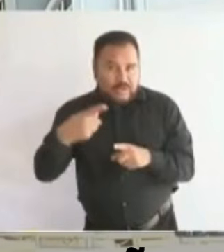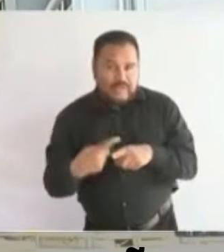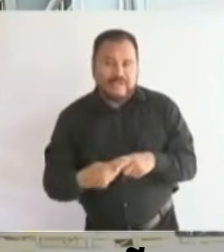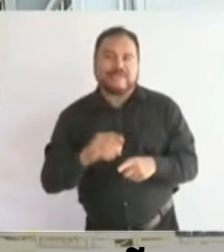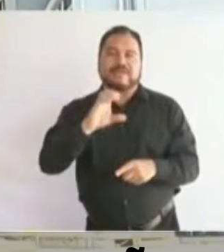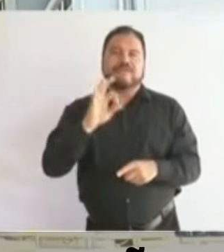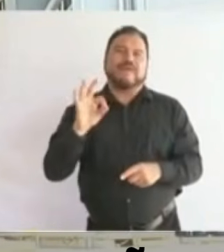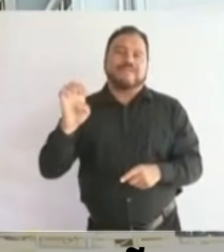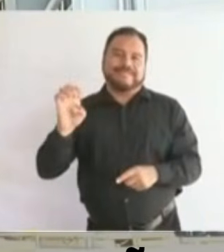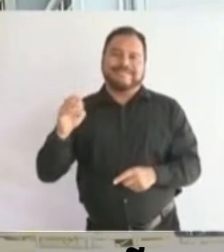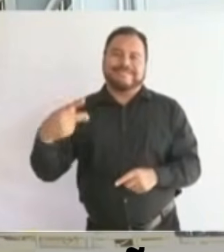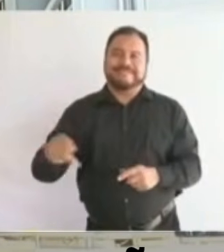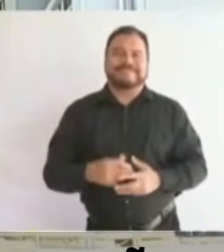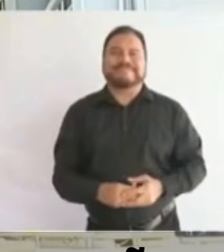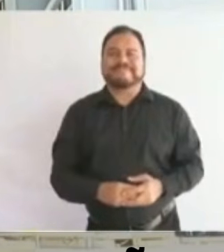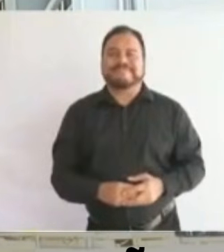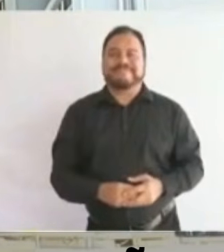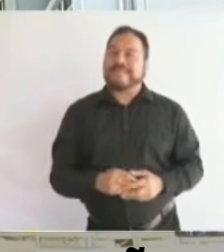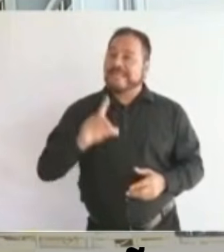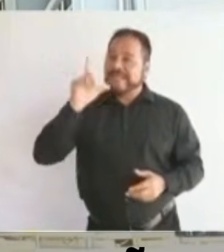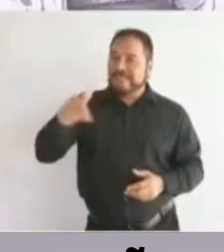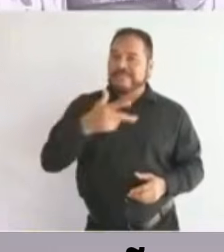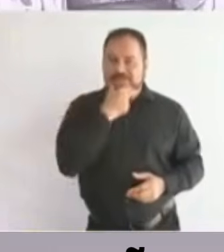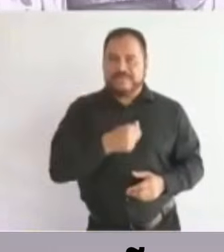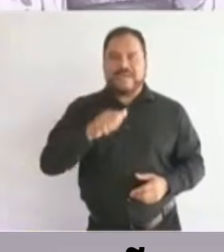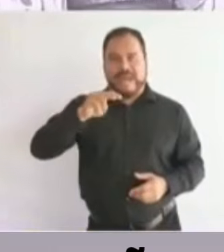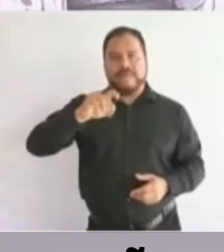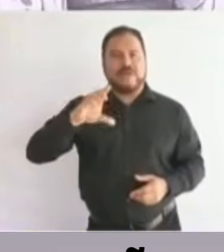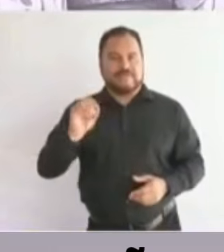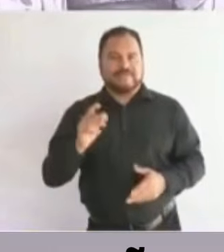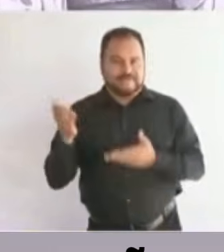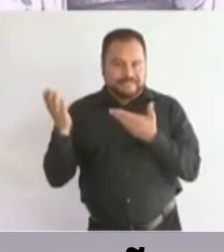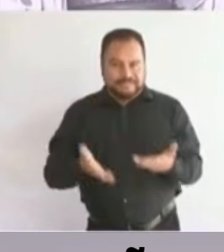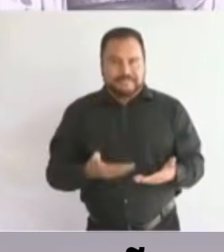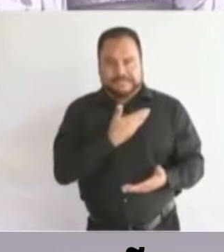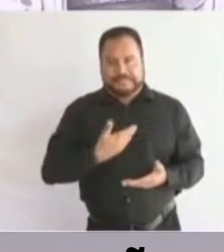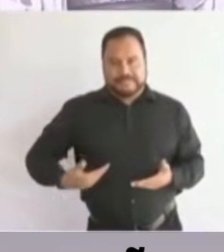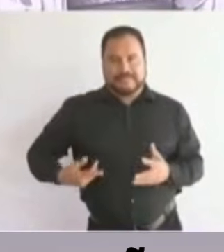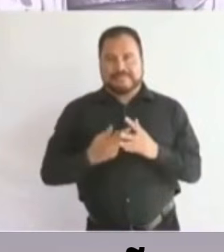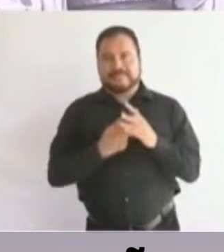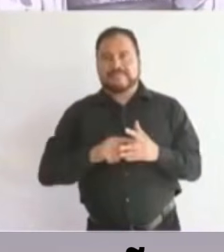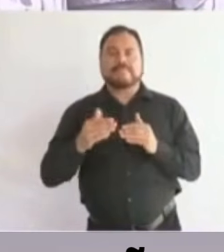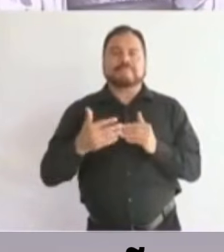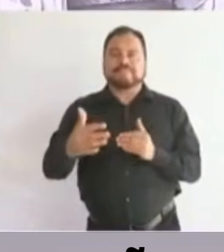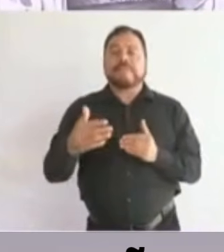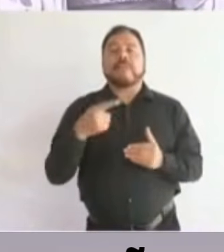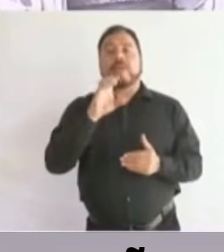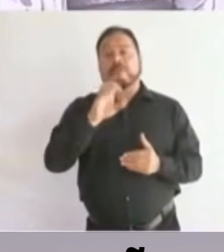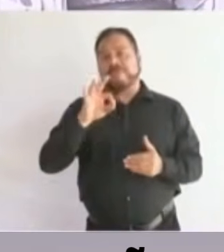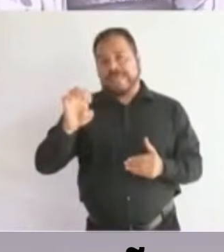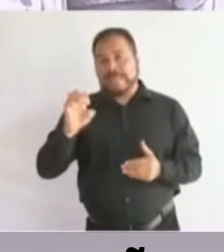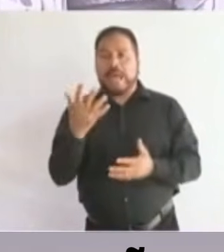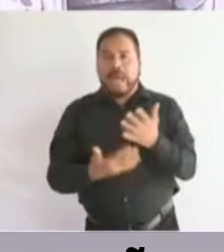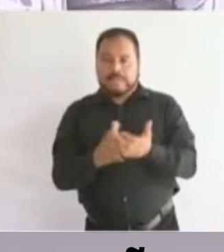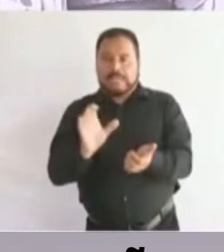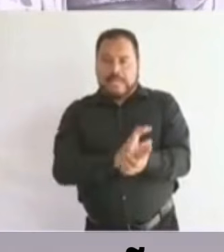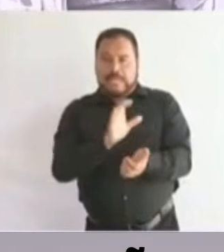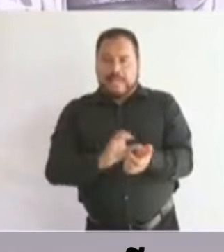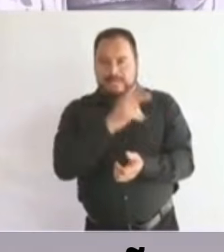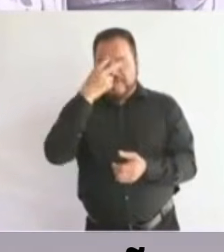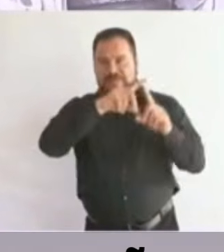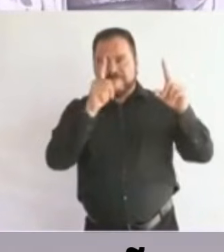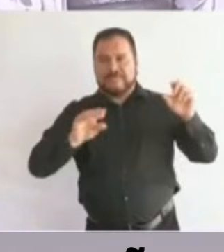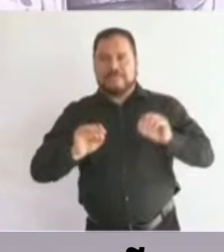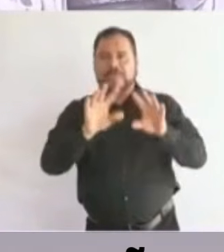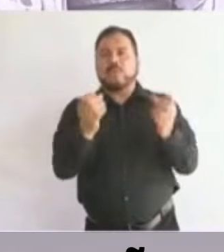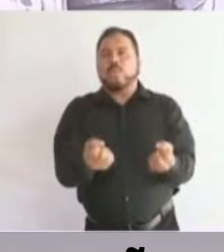Electricidad. Cuando llegó el presidente López Obrador, CFE generaba como el 30%